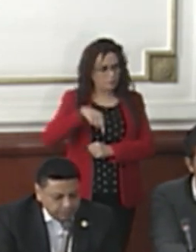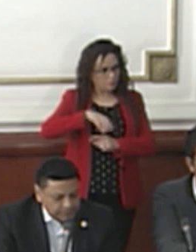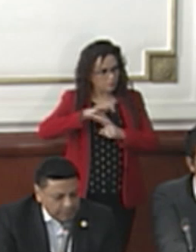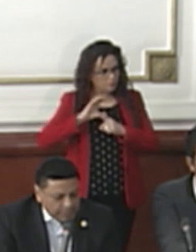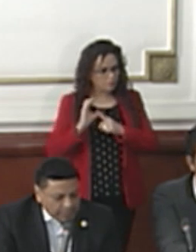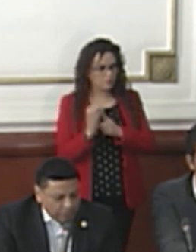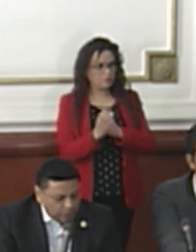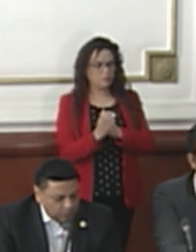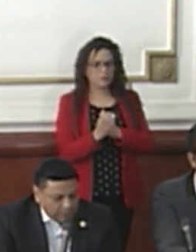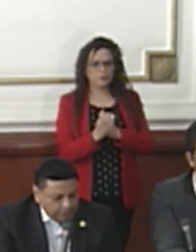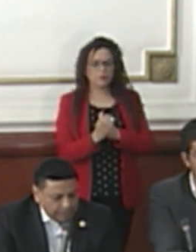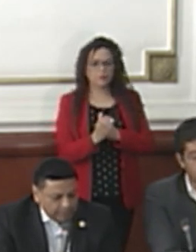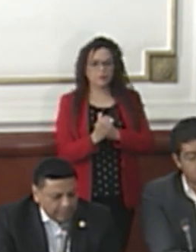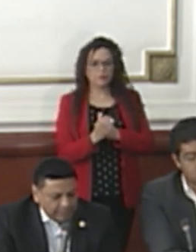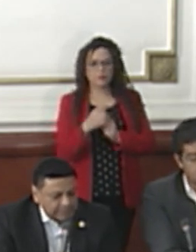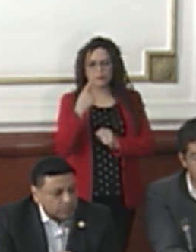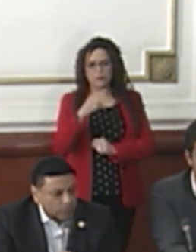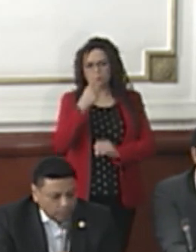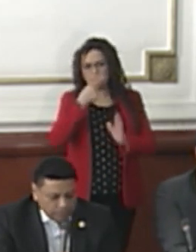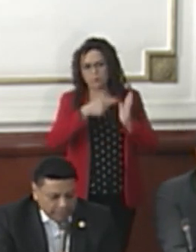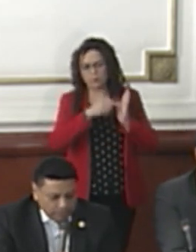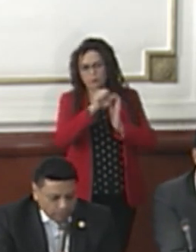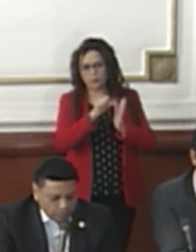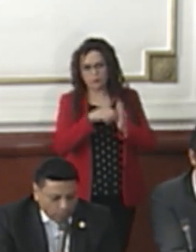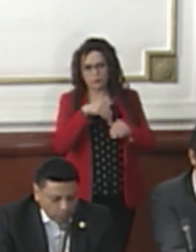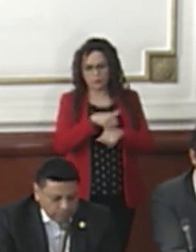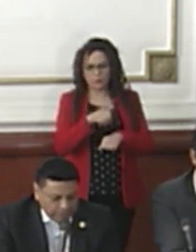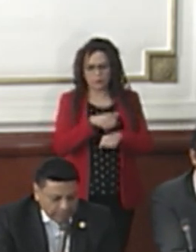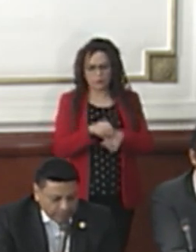comisión, que con fundamento en el artículo